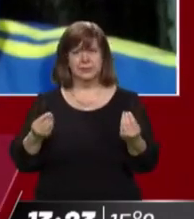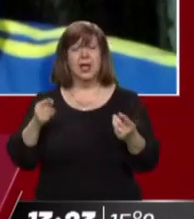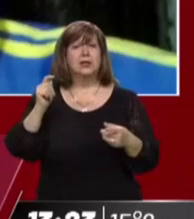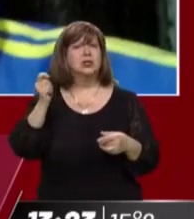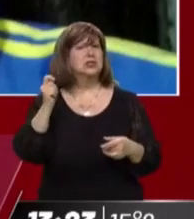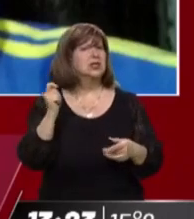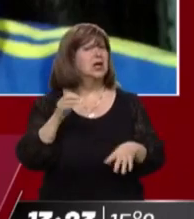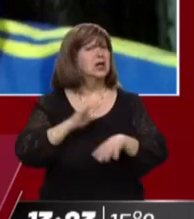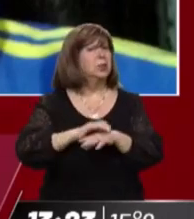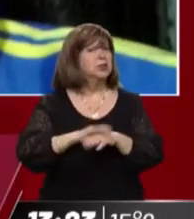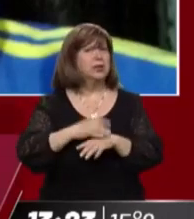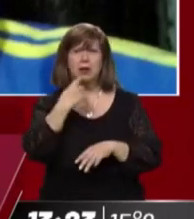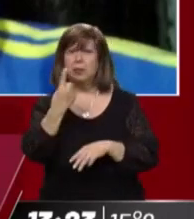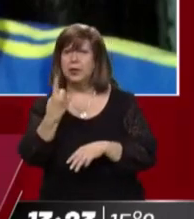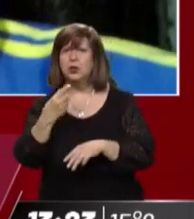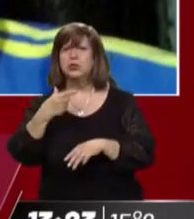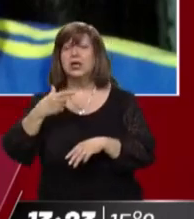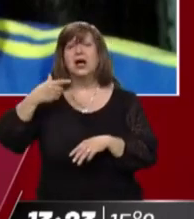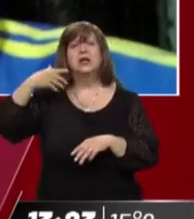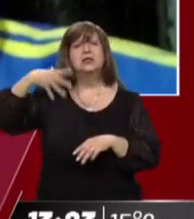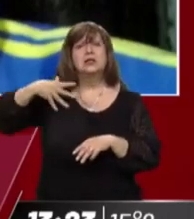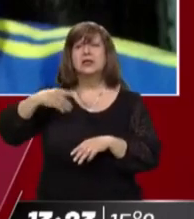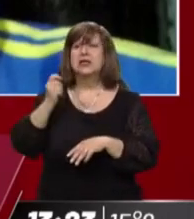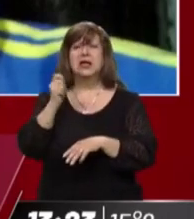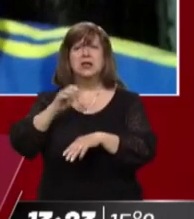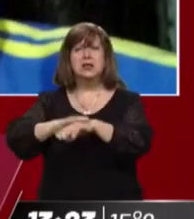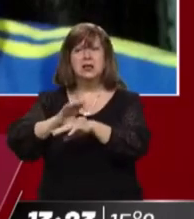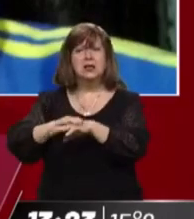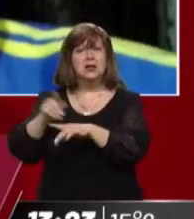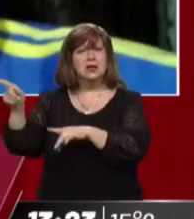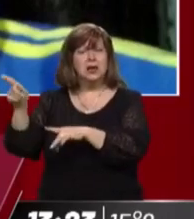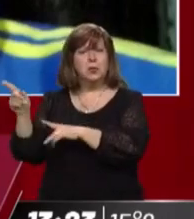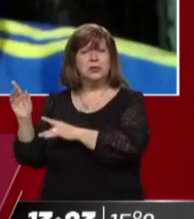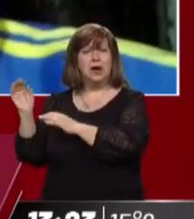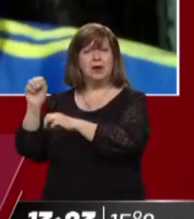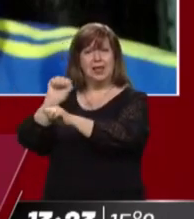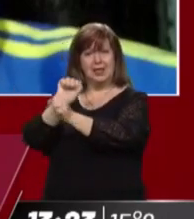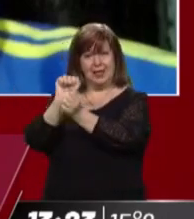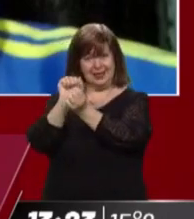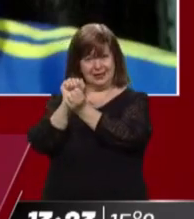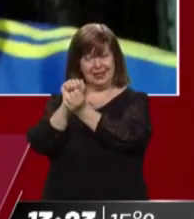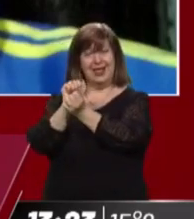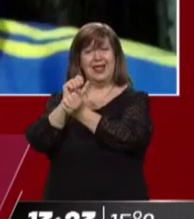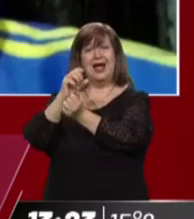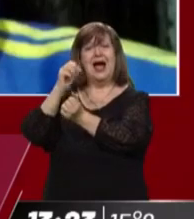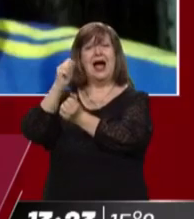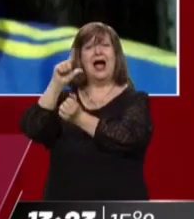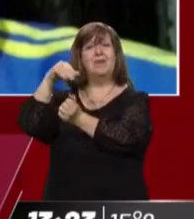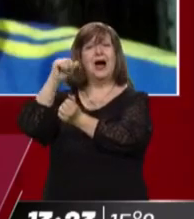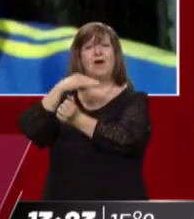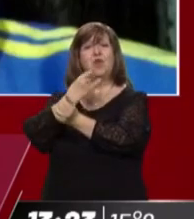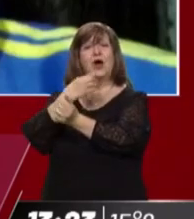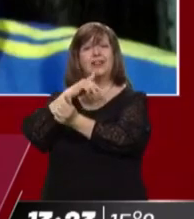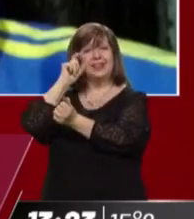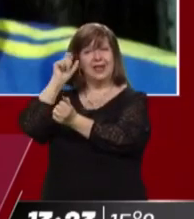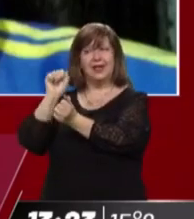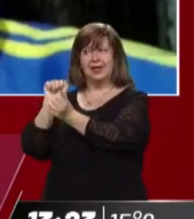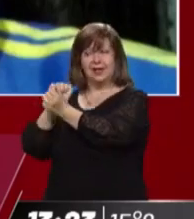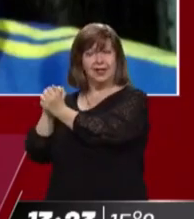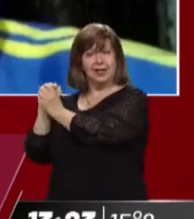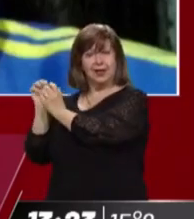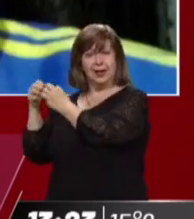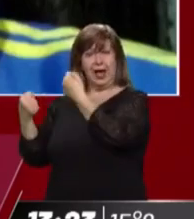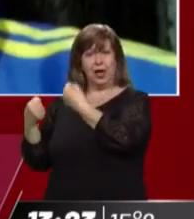penitenciaría quién es responsable la seguridad de de esa persona que sale alma fuerte y llega acá bueno el personal penitenciario es el que lleva